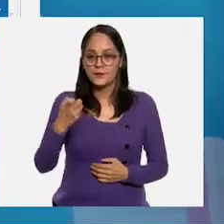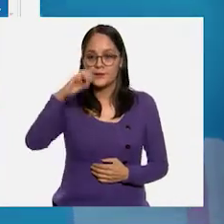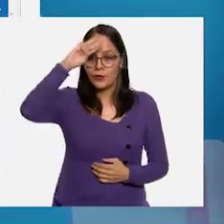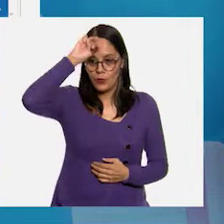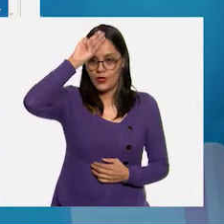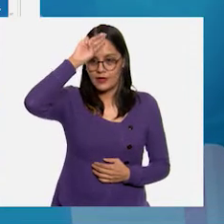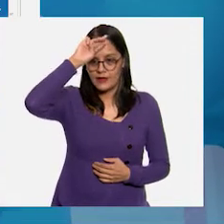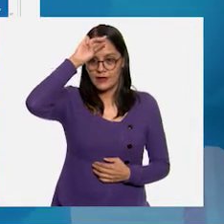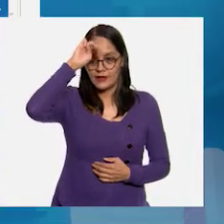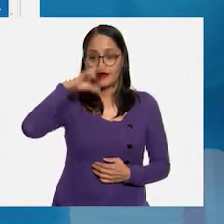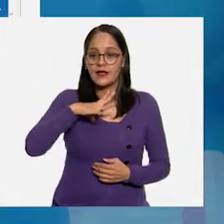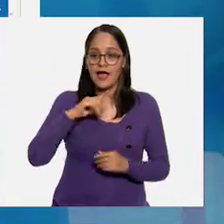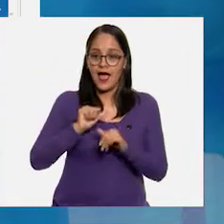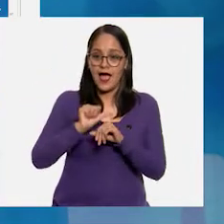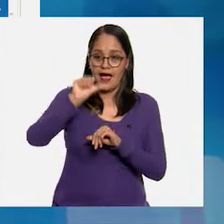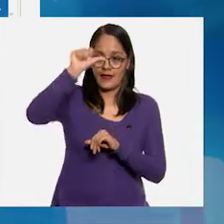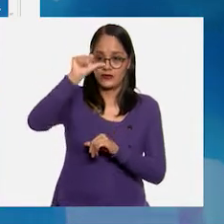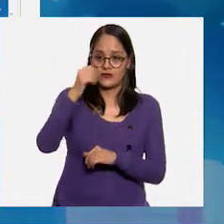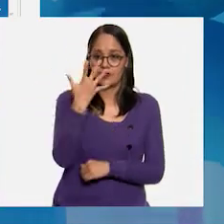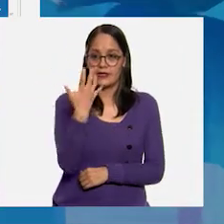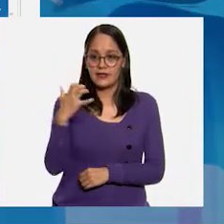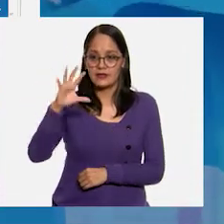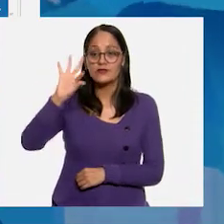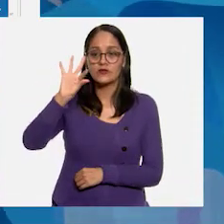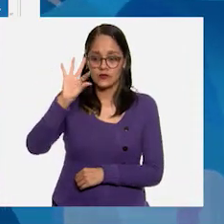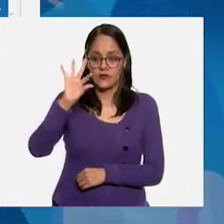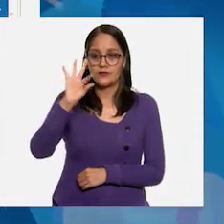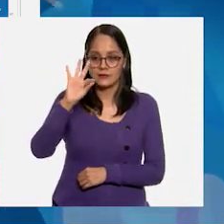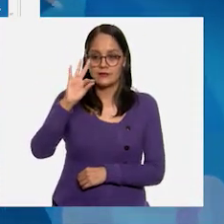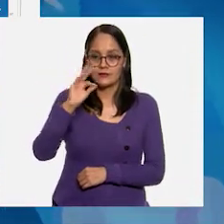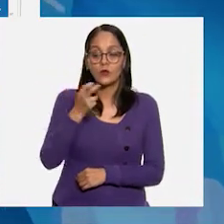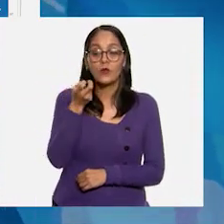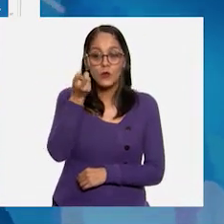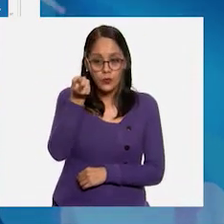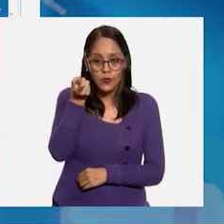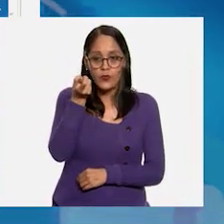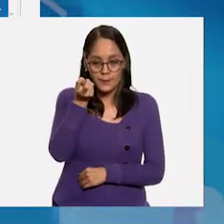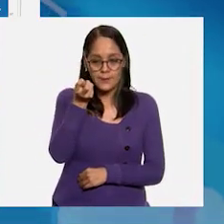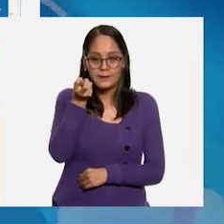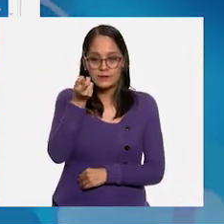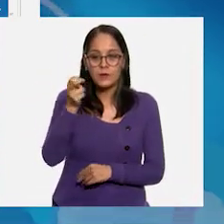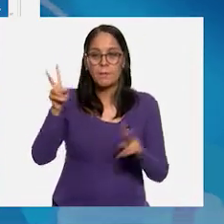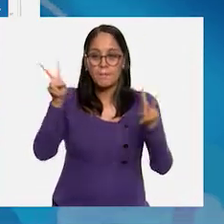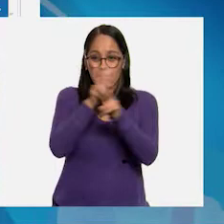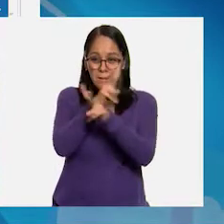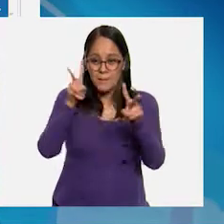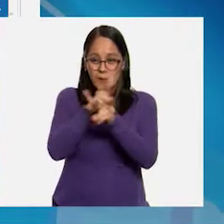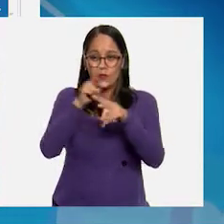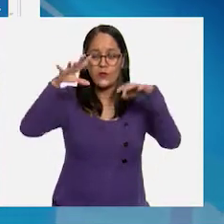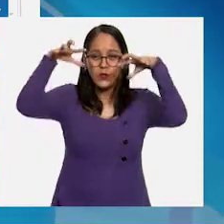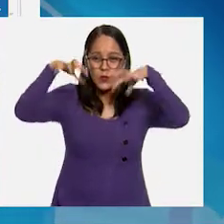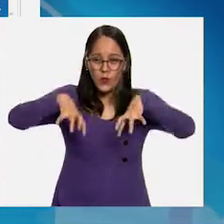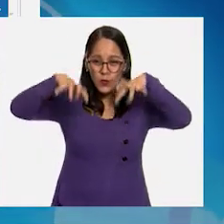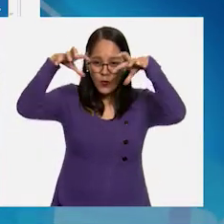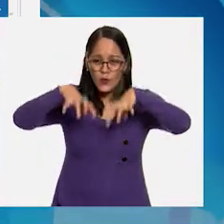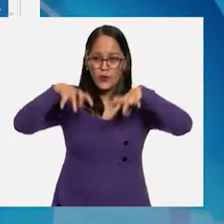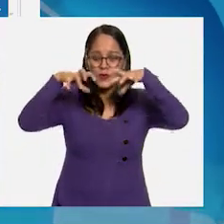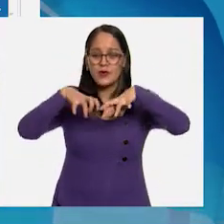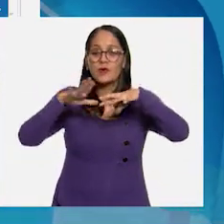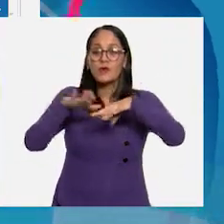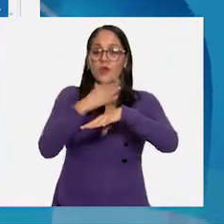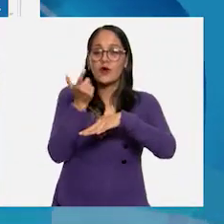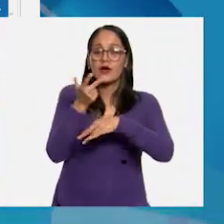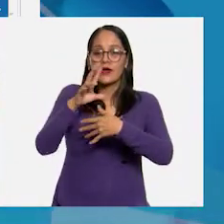tiene una altitud de 540 metros. Es por ello que la influencia de los vientos y lluvias ocasionadas por los